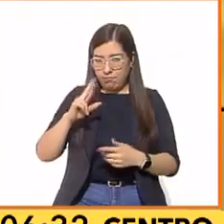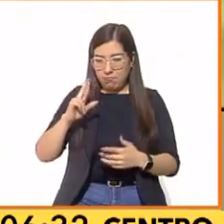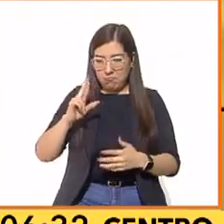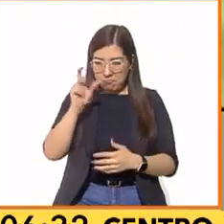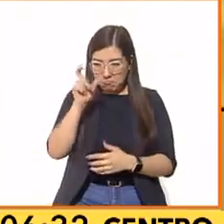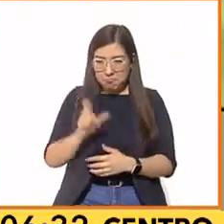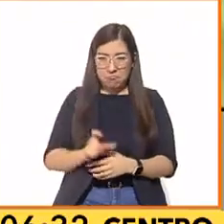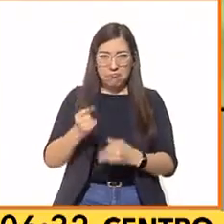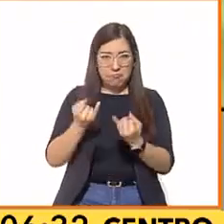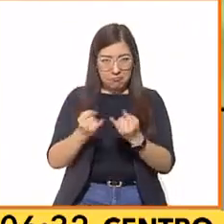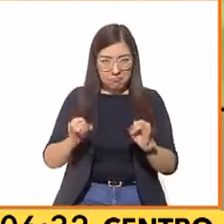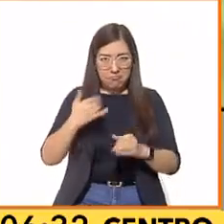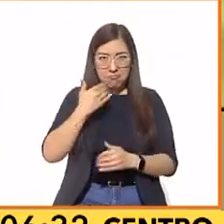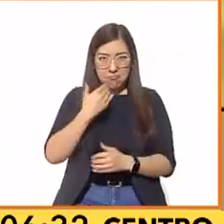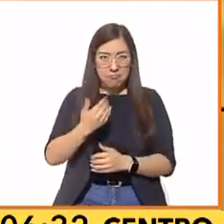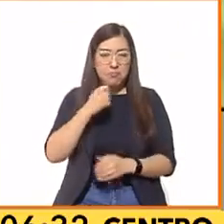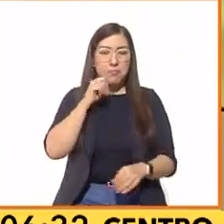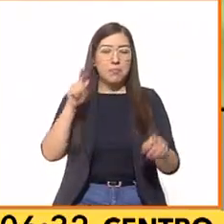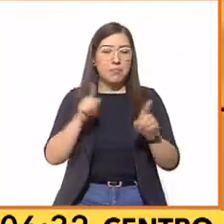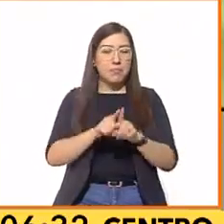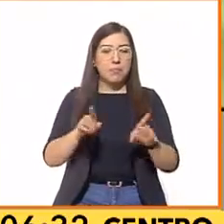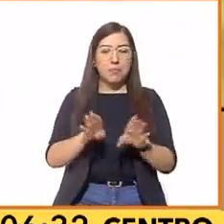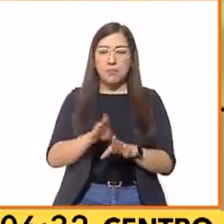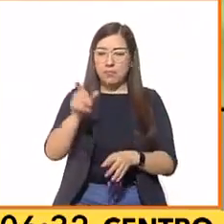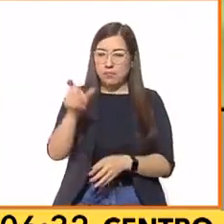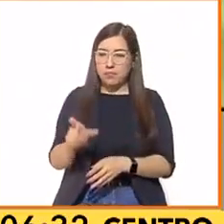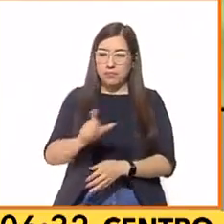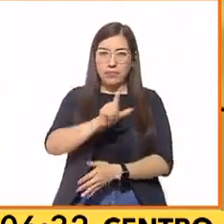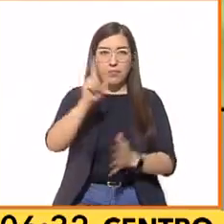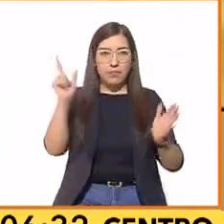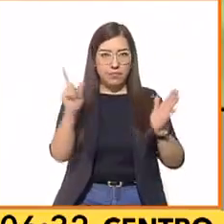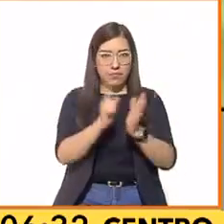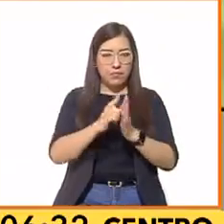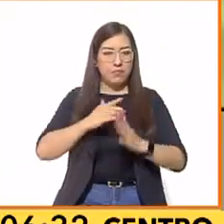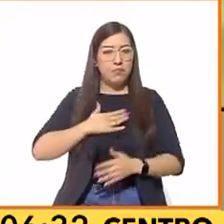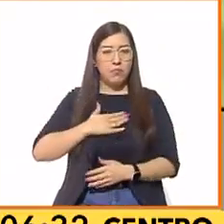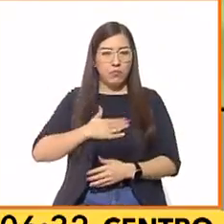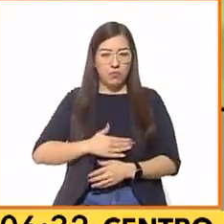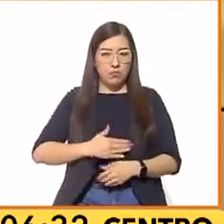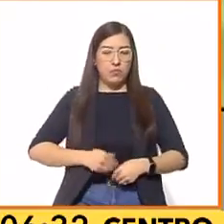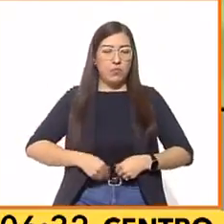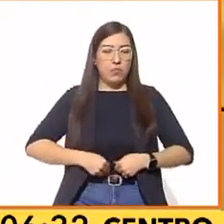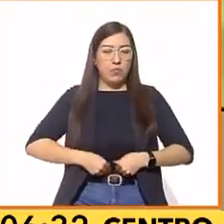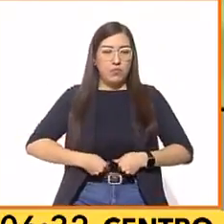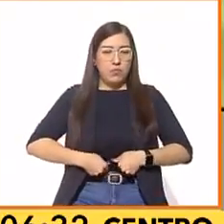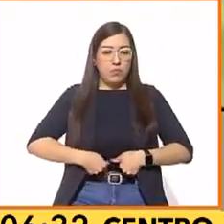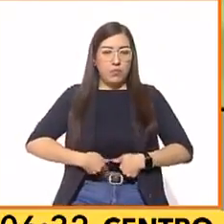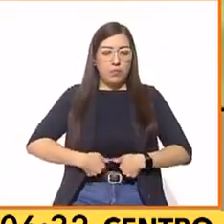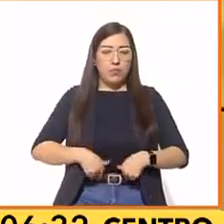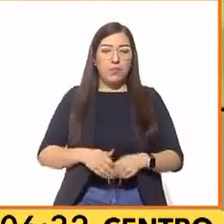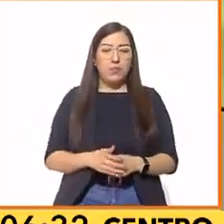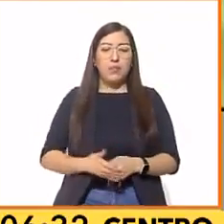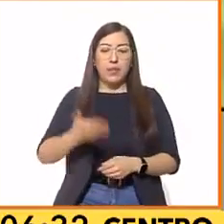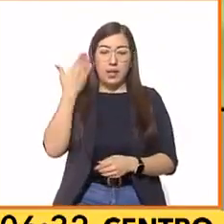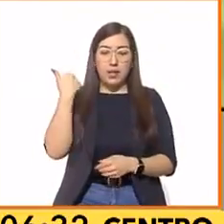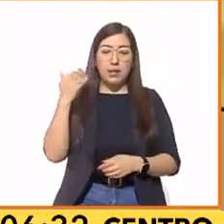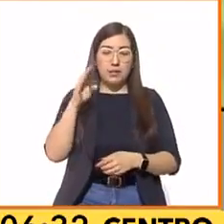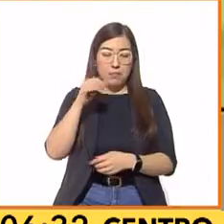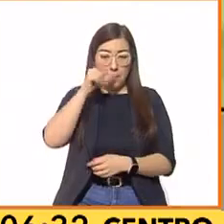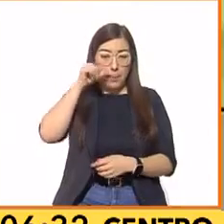también la encarnación de la ley y de la justicia. Y creo que a Juárez le tocó encabezar a una